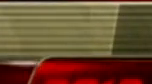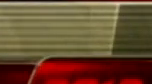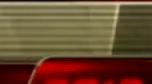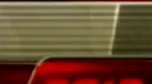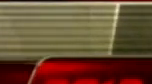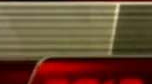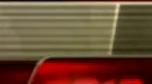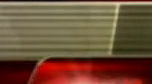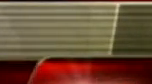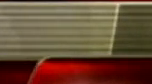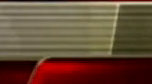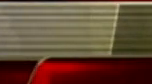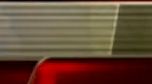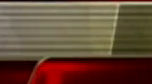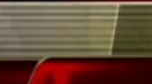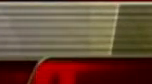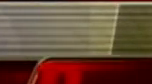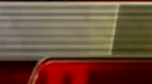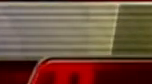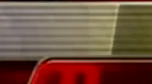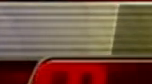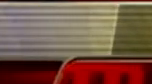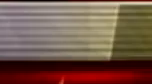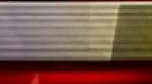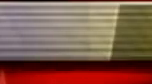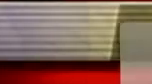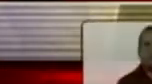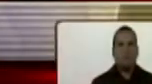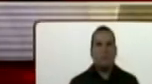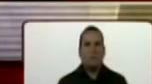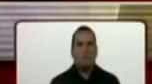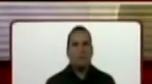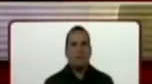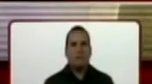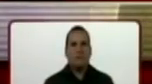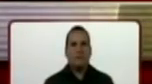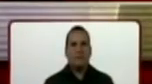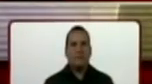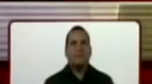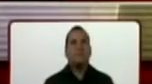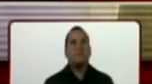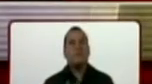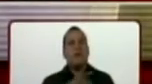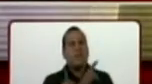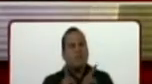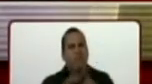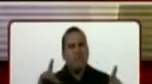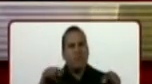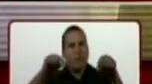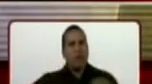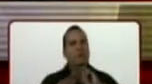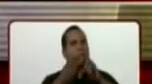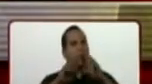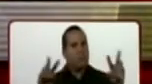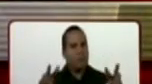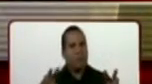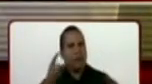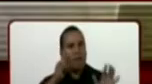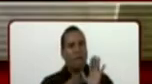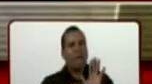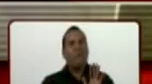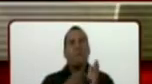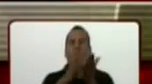enturbiemos esta democracia tratando de sembrar expedientes de mentira, ¿no? Por el contrario,